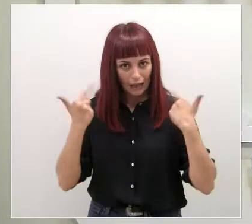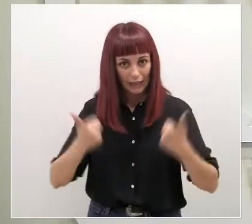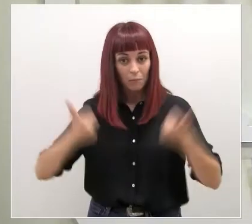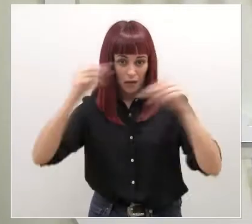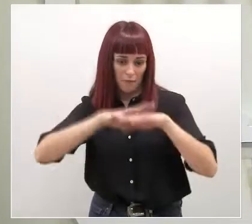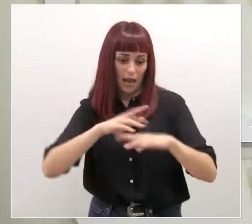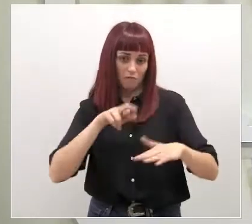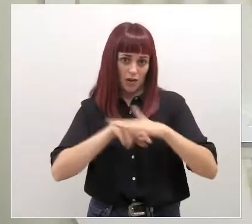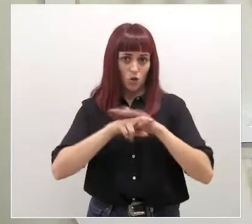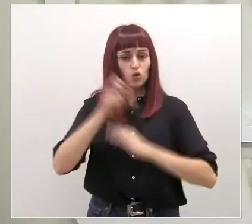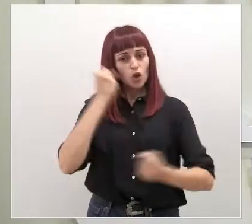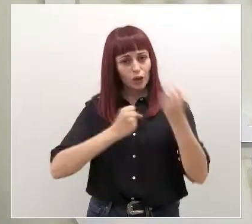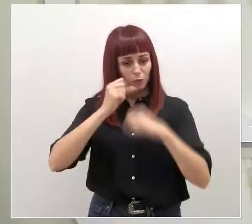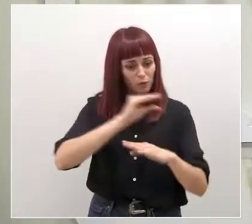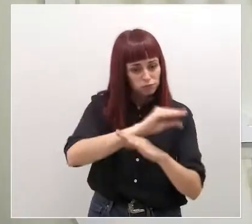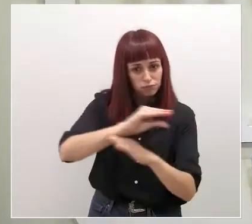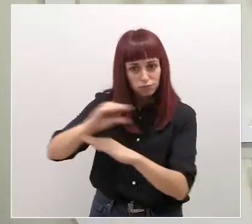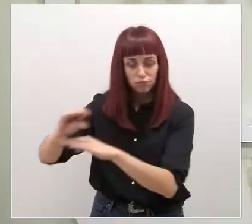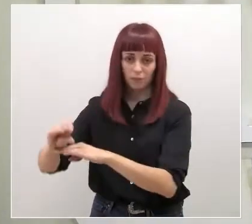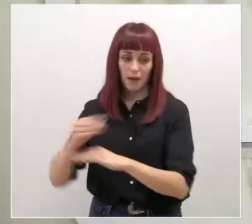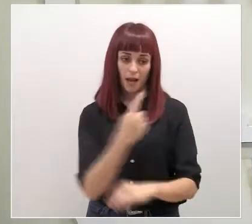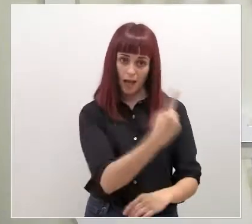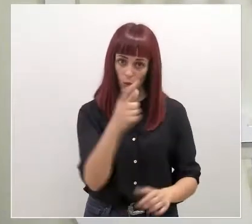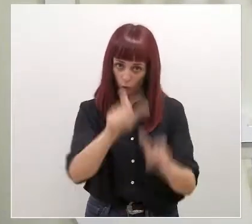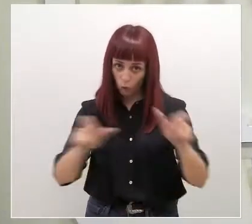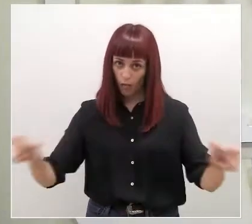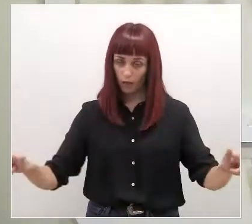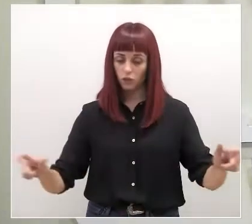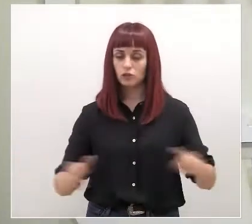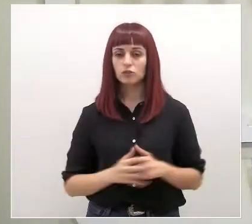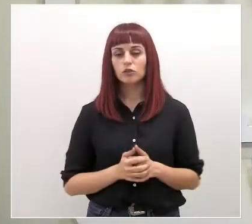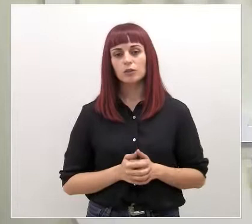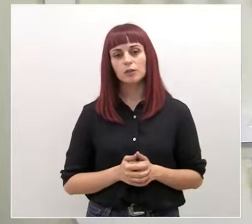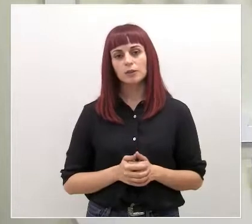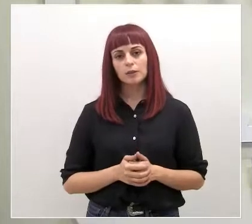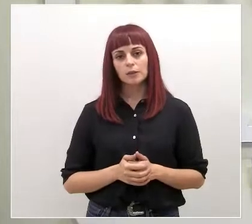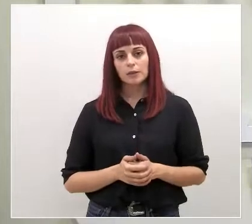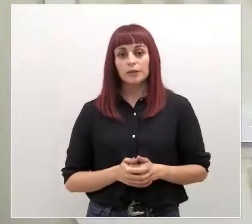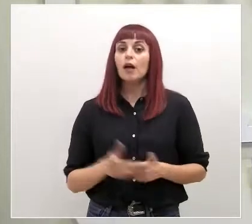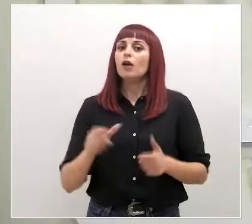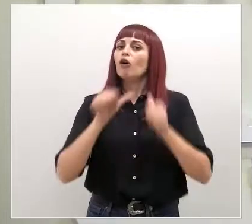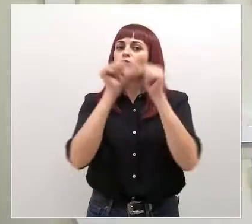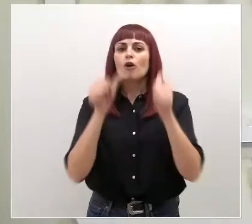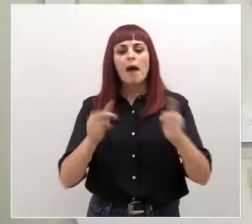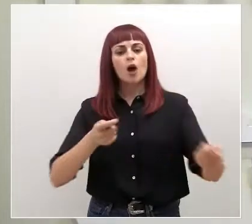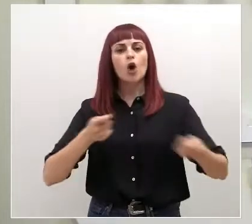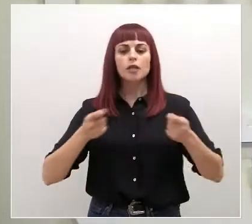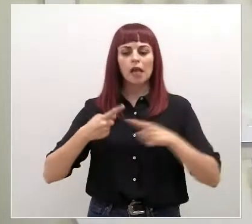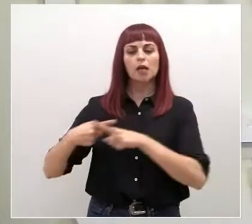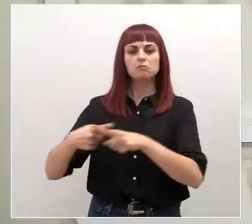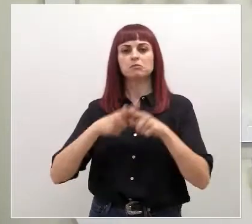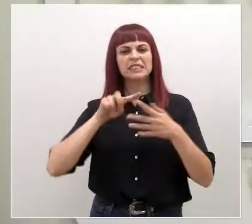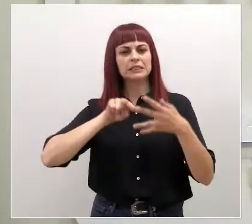máximos recursos económicos posibles al bolsillo de los ciudadanos, de una manera coordinada y transparente,